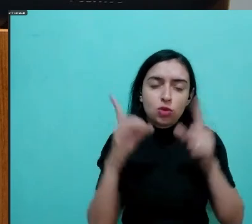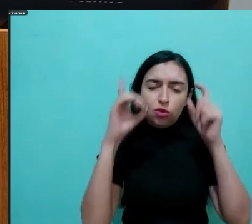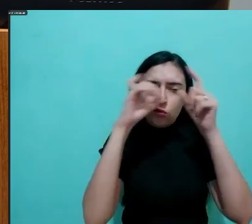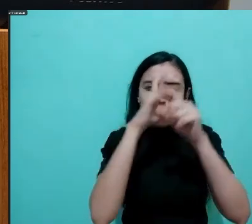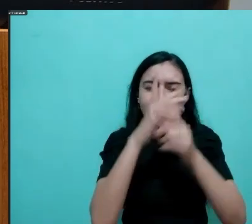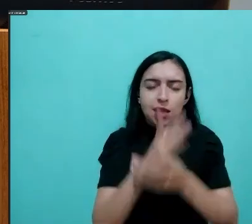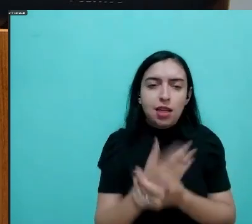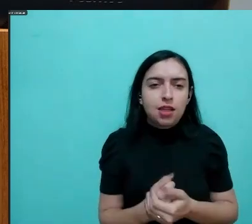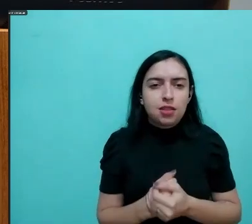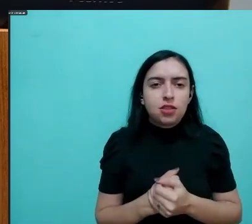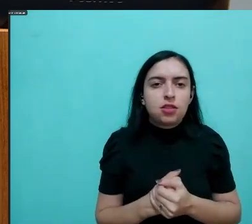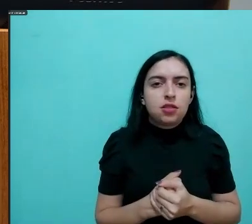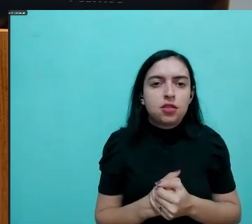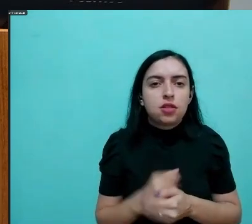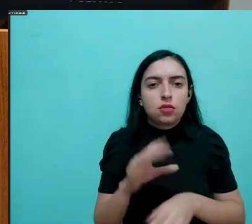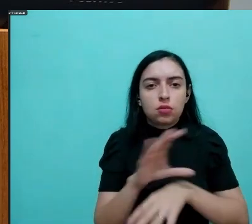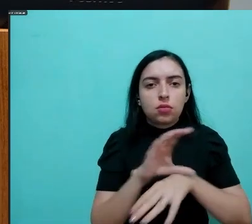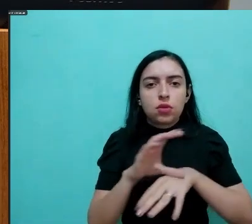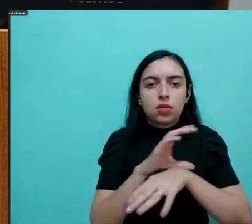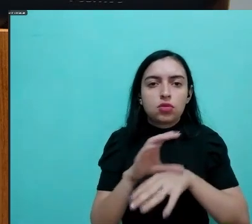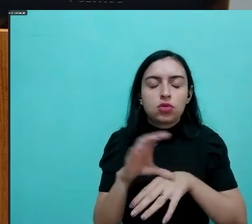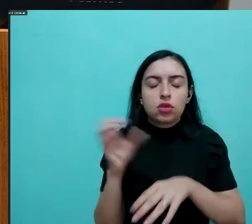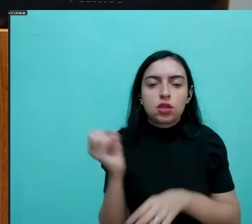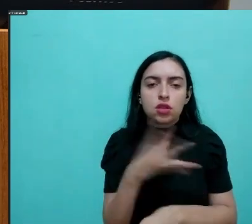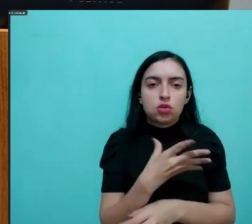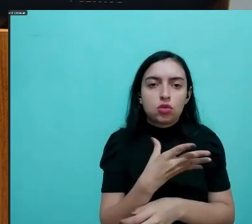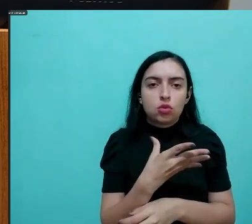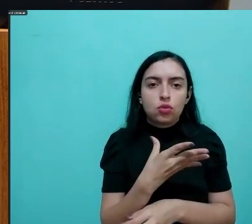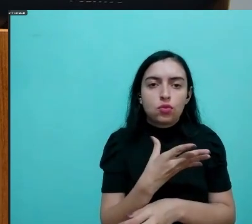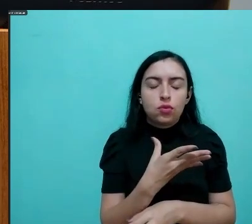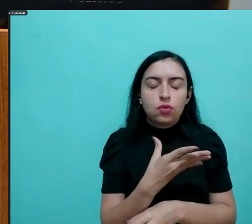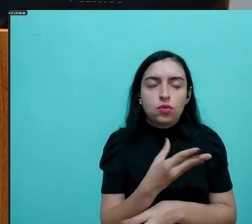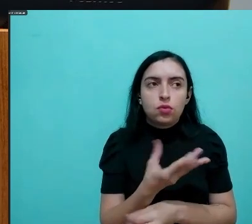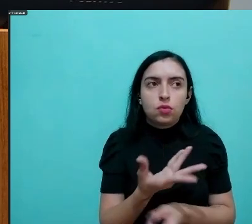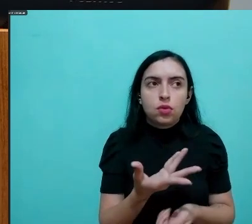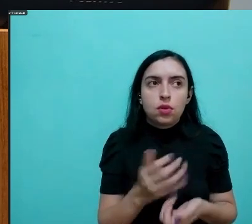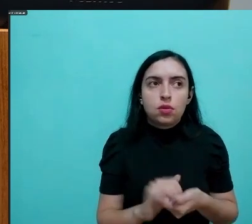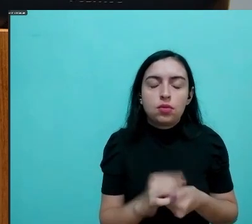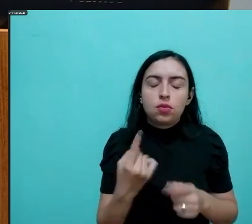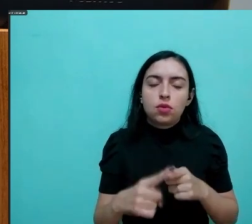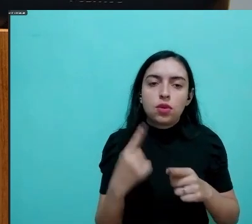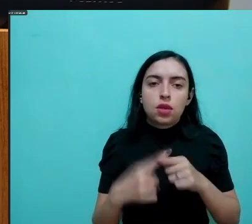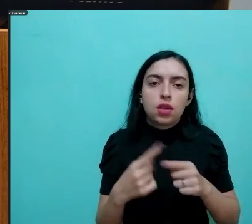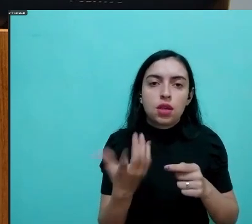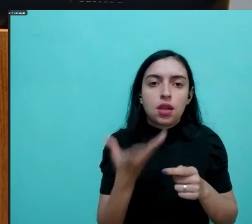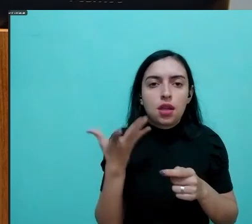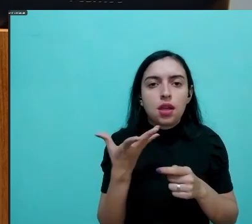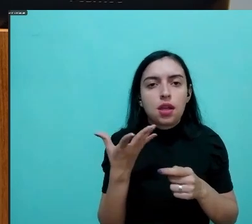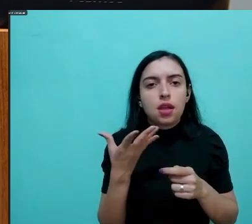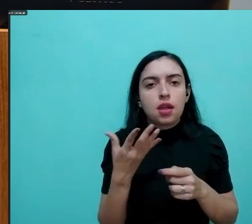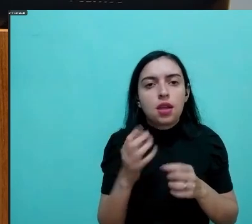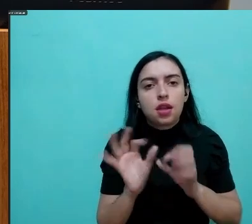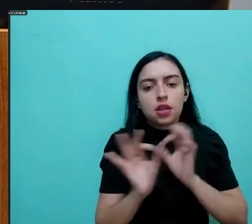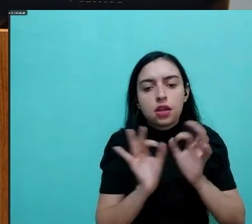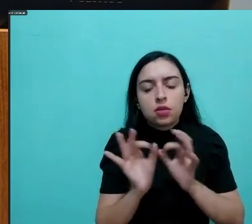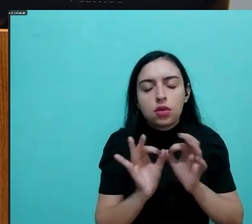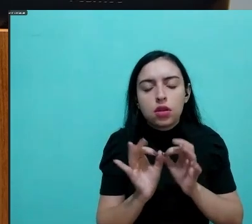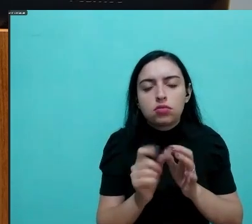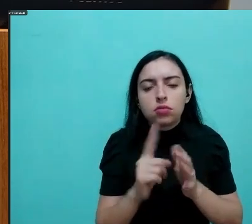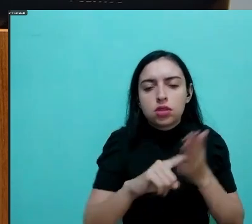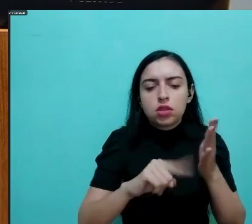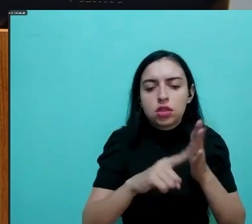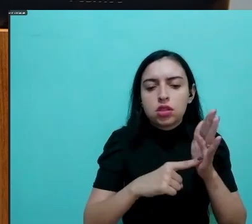intrínseca en el constitucionalismo moderno, que es que, porque se quiere evitar la censura del Estado, se